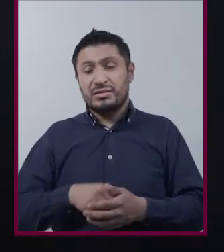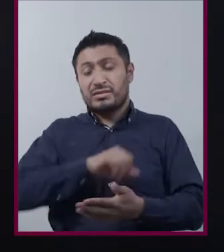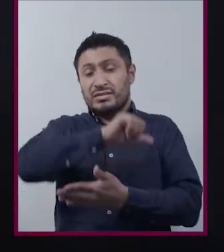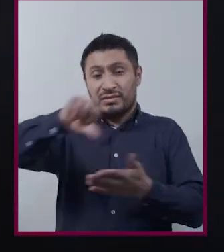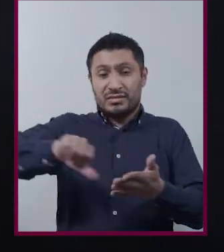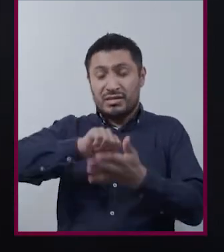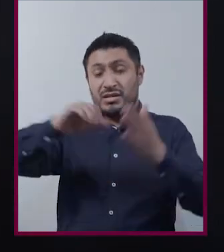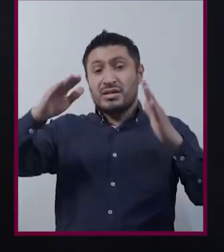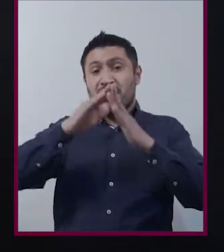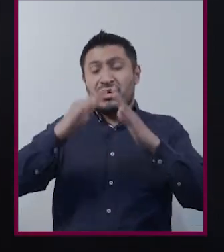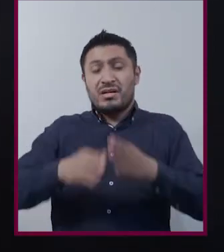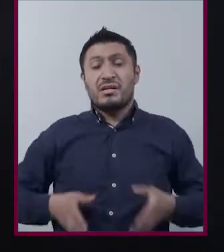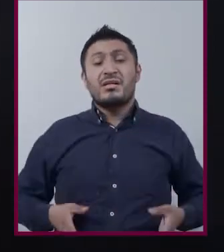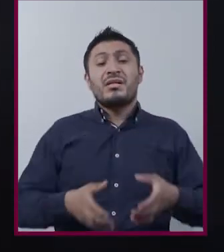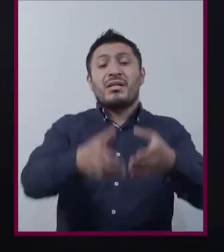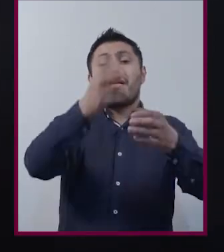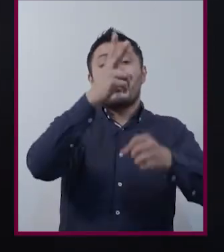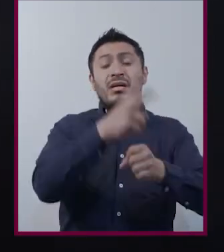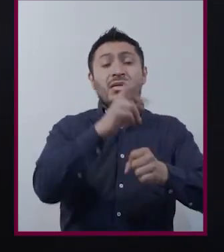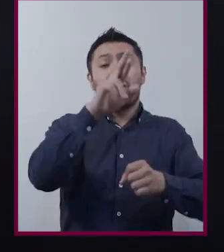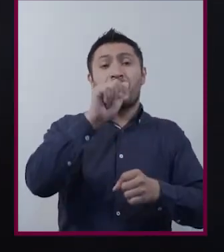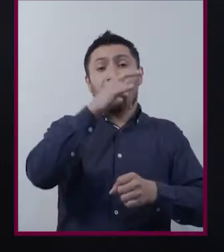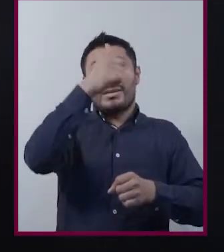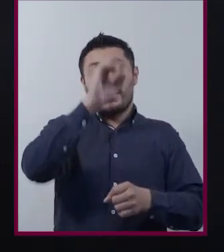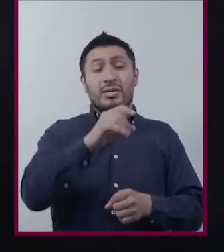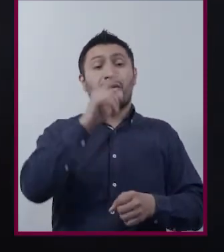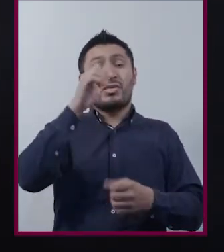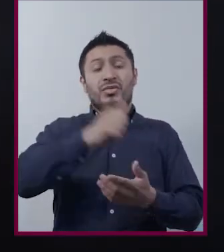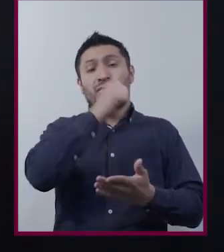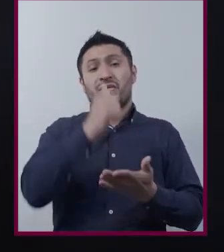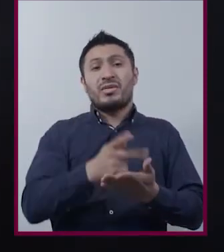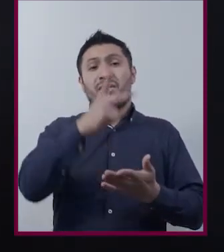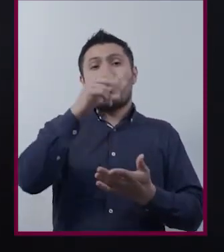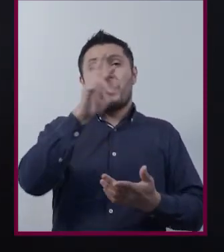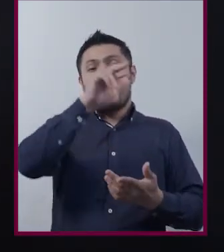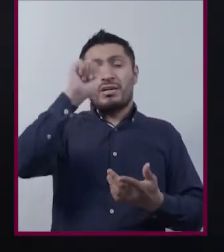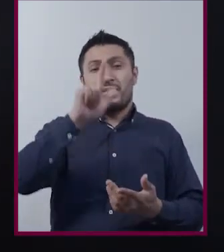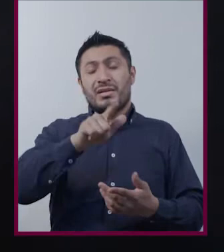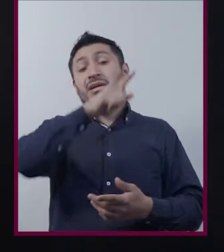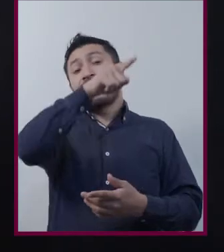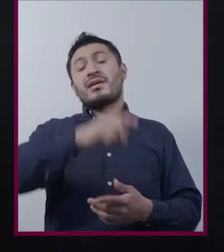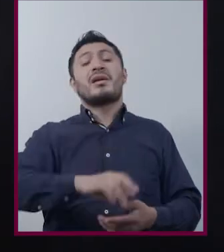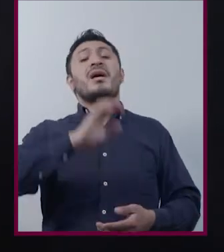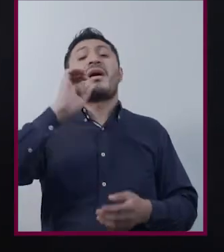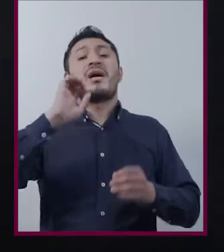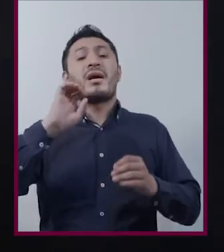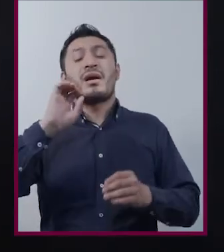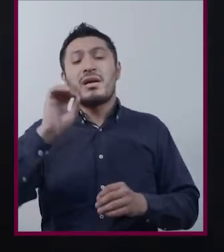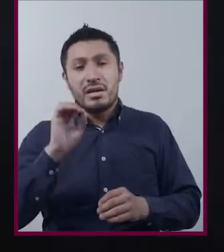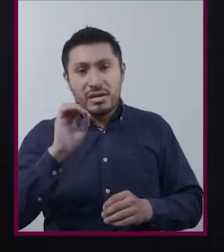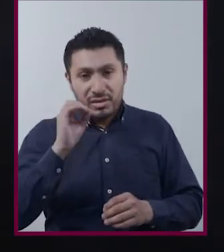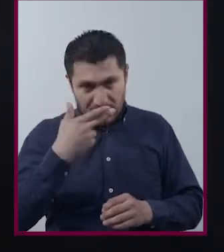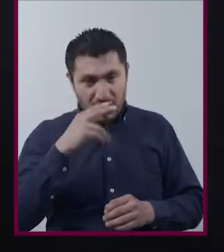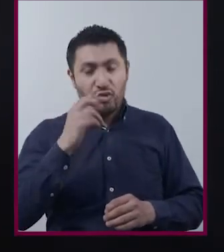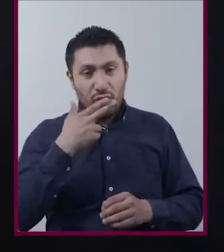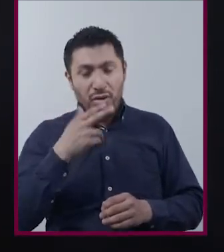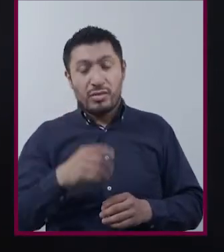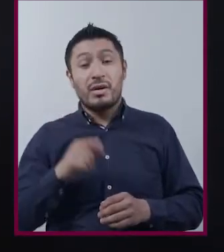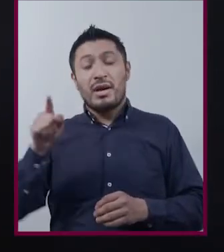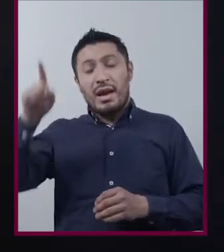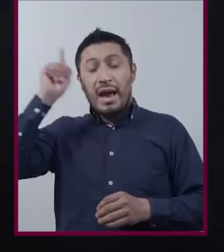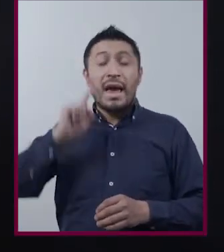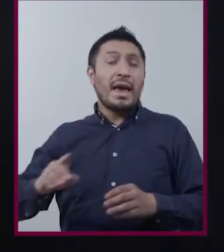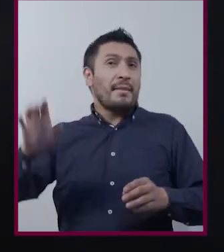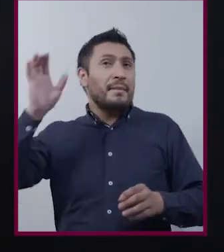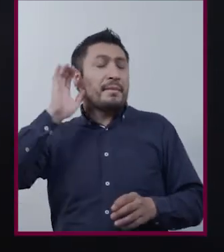casa en la calle Segunda del Rayo, en la ciudad de Parral, estado de Chihuahua, o lo que la niña Campobello escucha de las